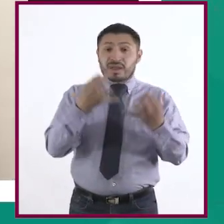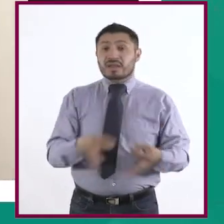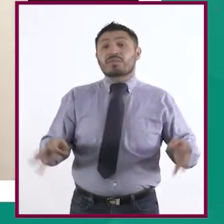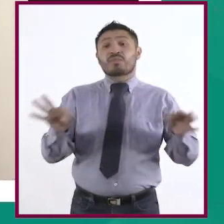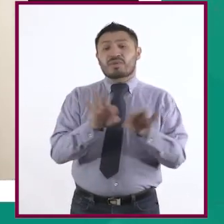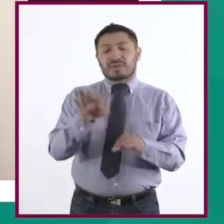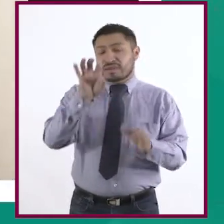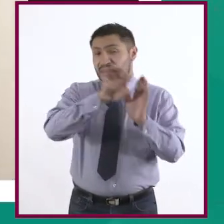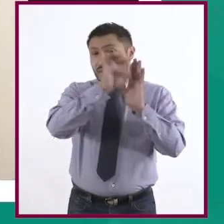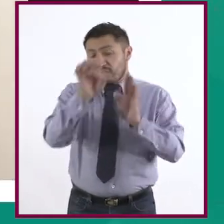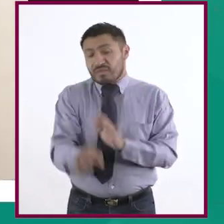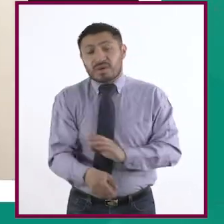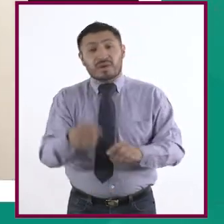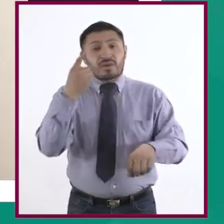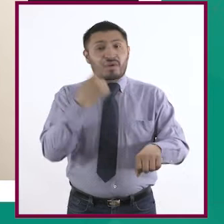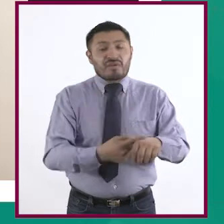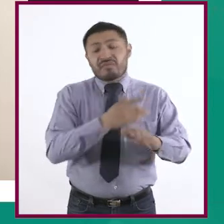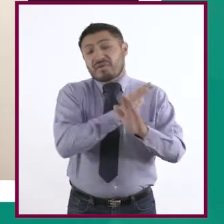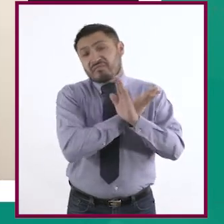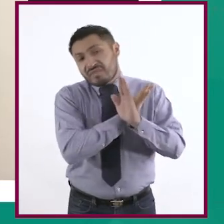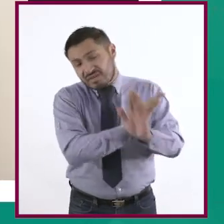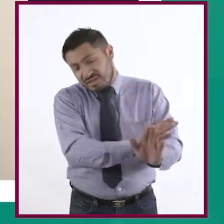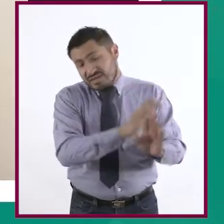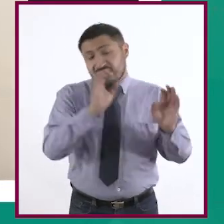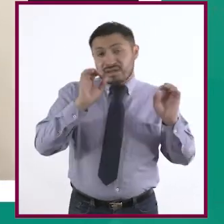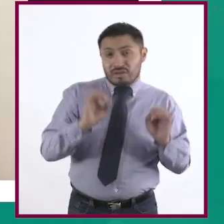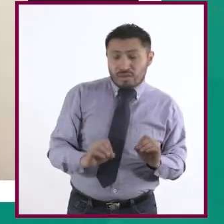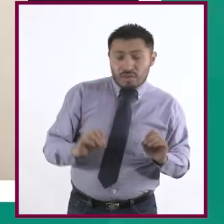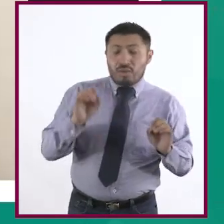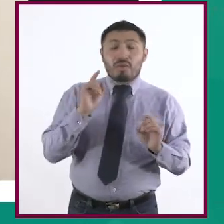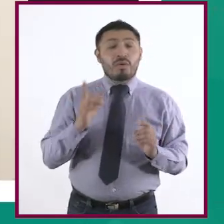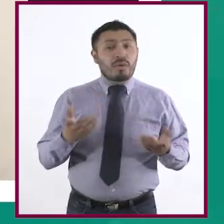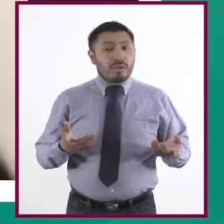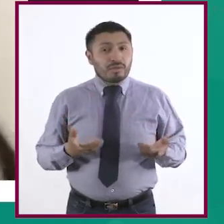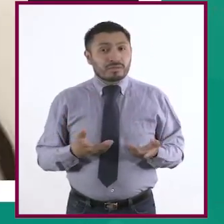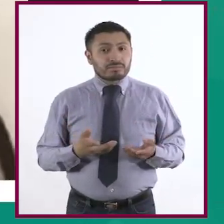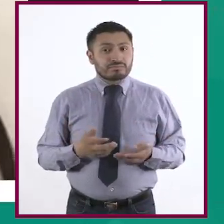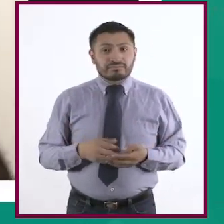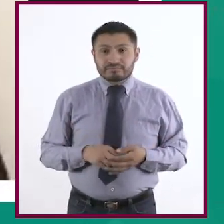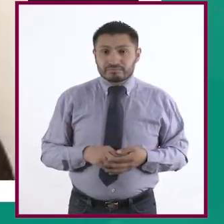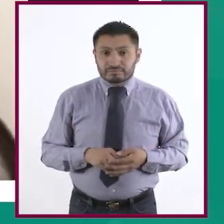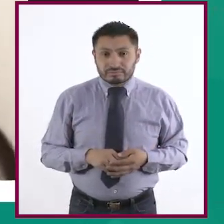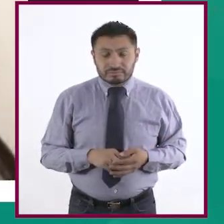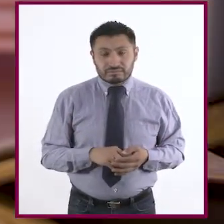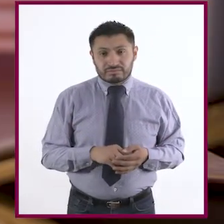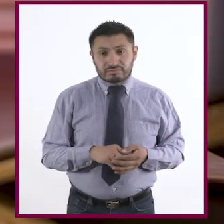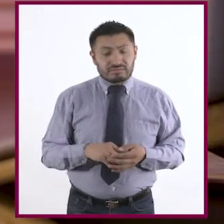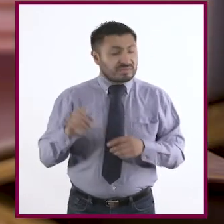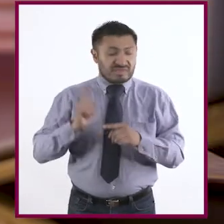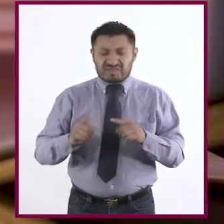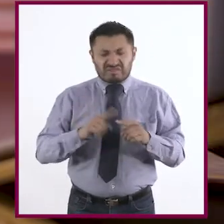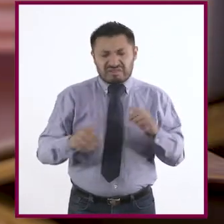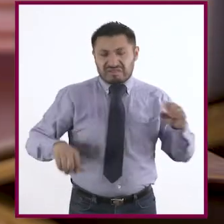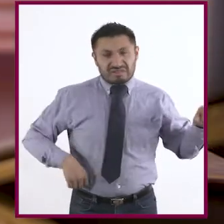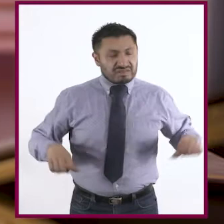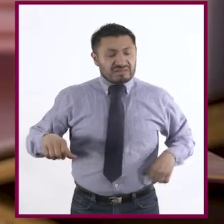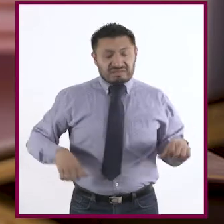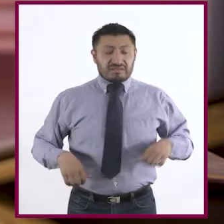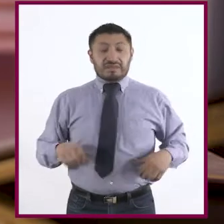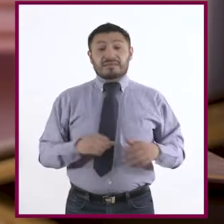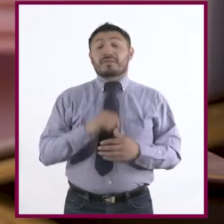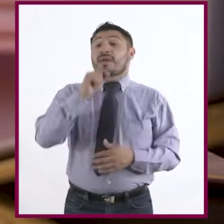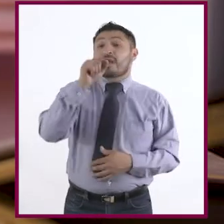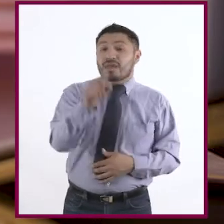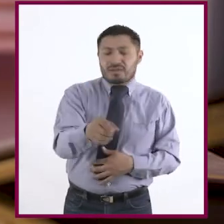ayudar a evitar enfermedades o ayudarnos en algunas otras cosas. ¿Ustedes estarían dispuestos